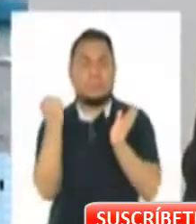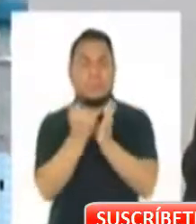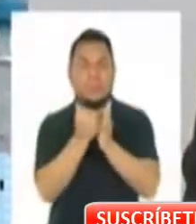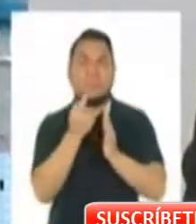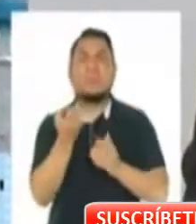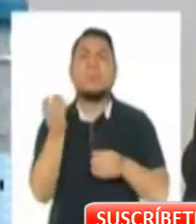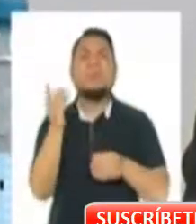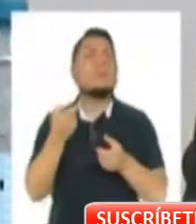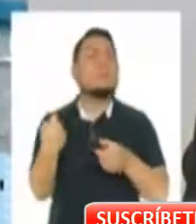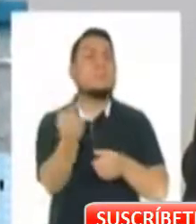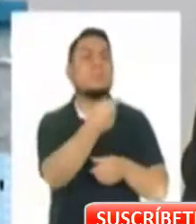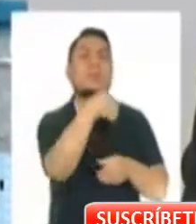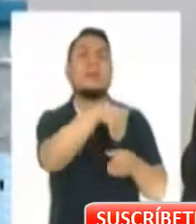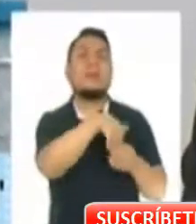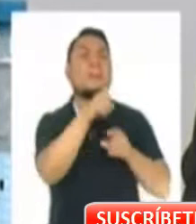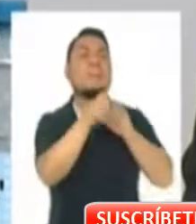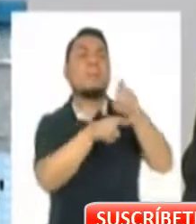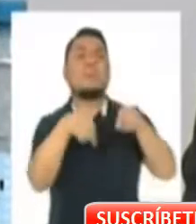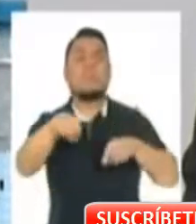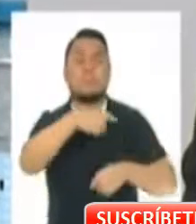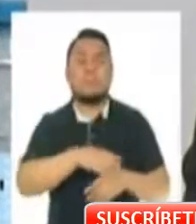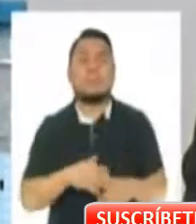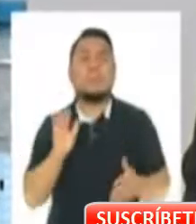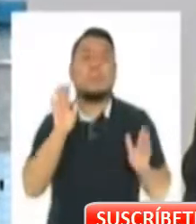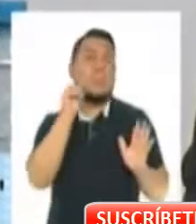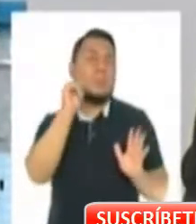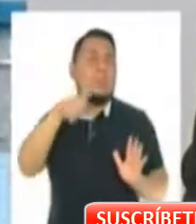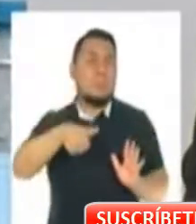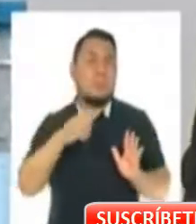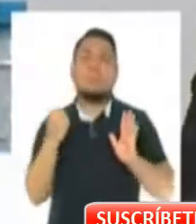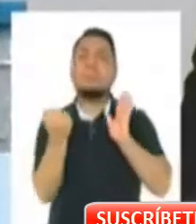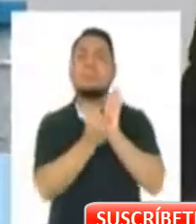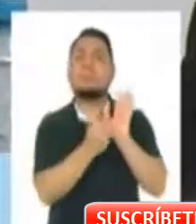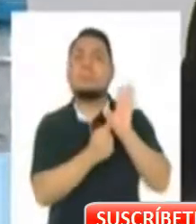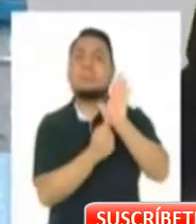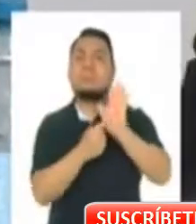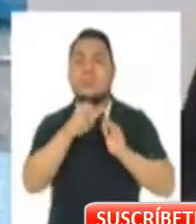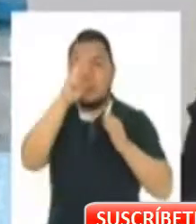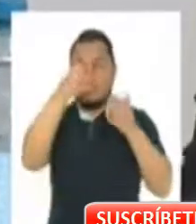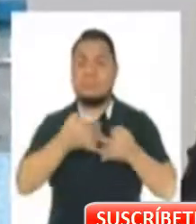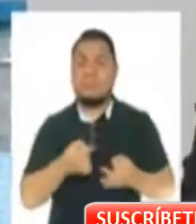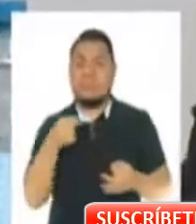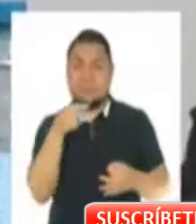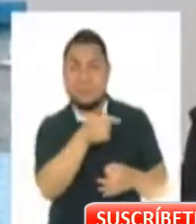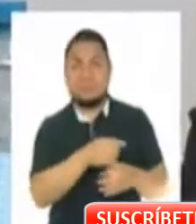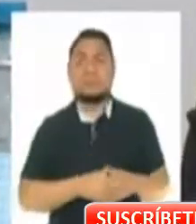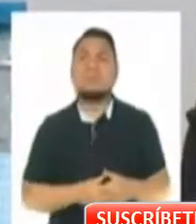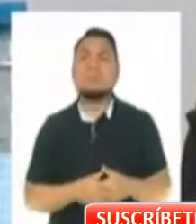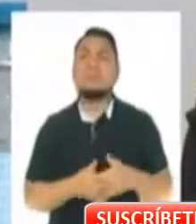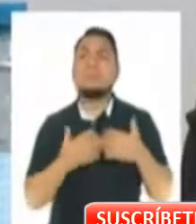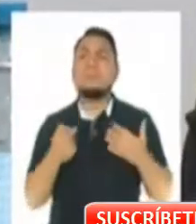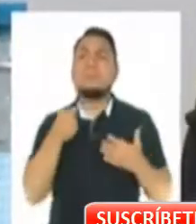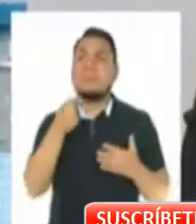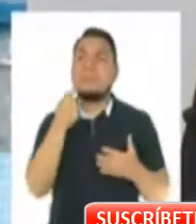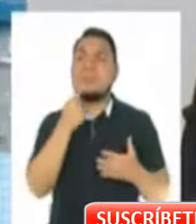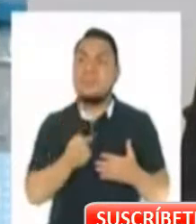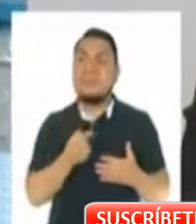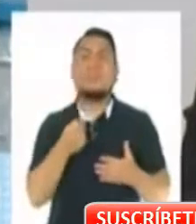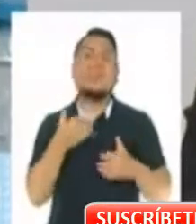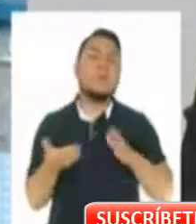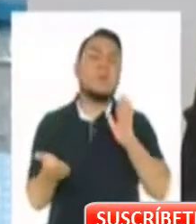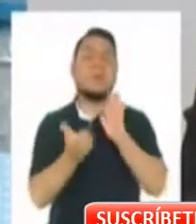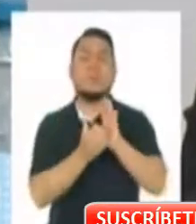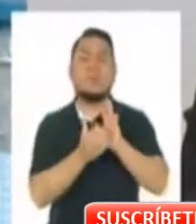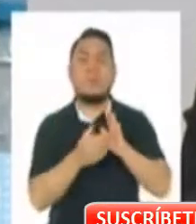vía referéndum. Si mañana sale publicada en el Diario Oficial, se interpondrá